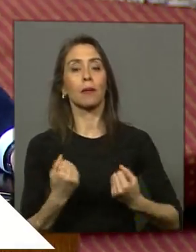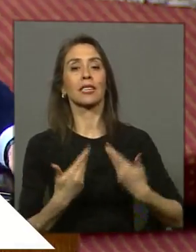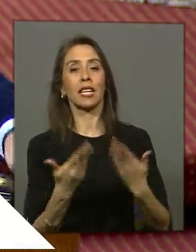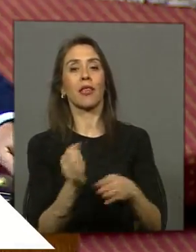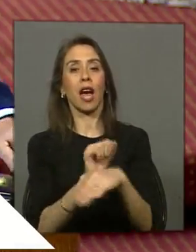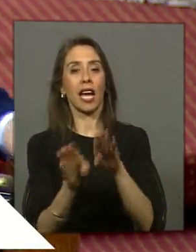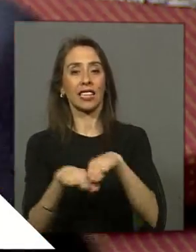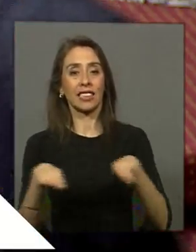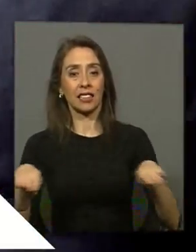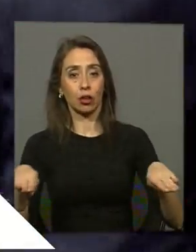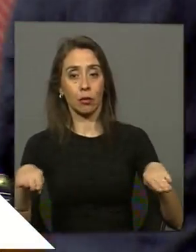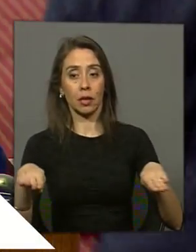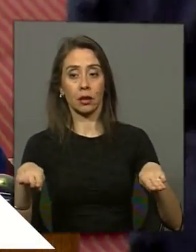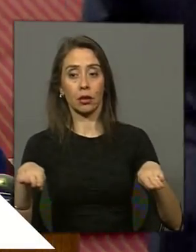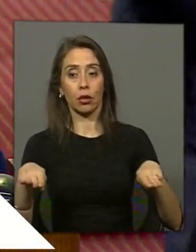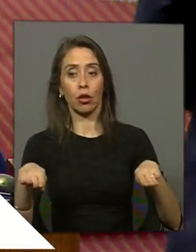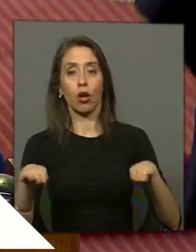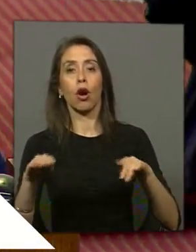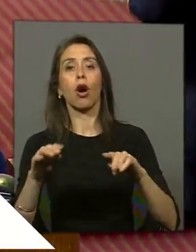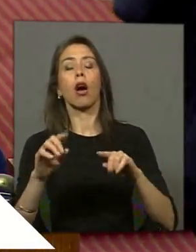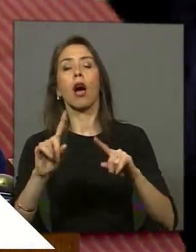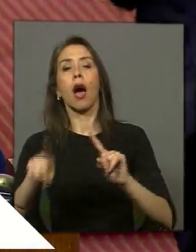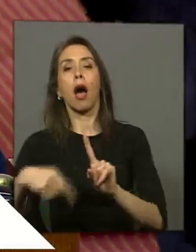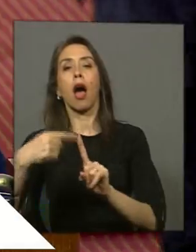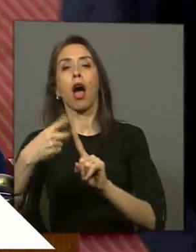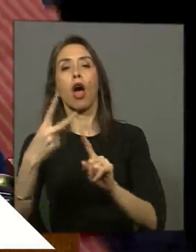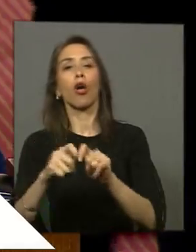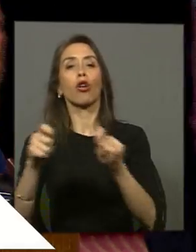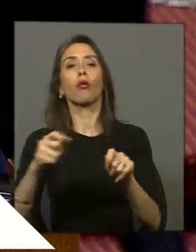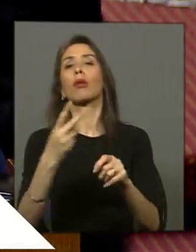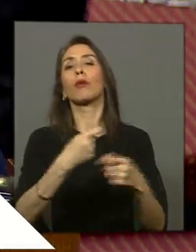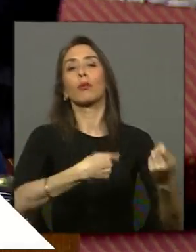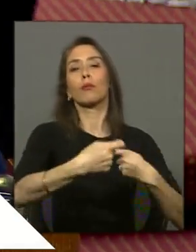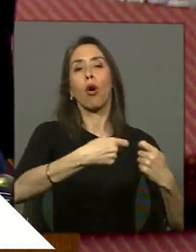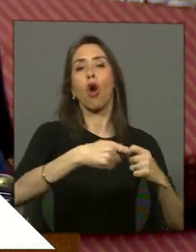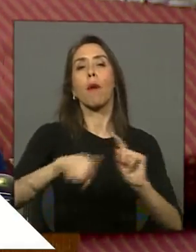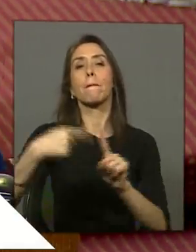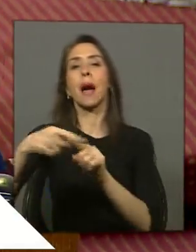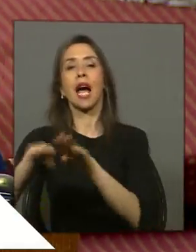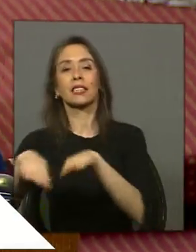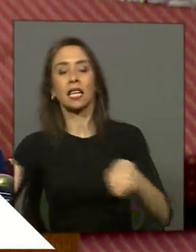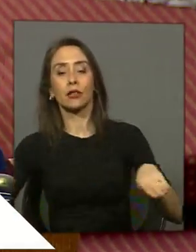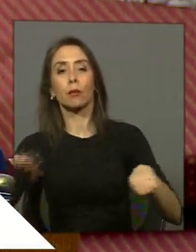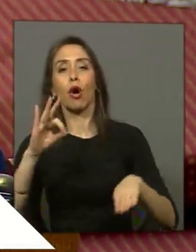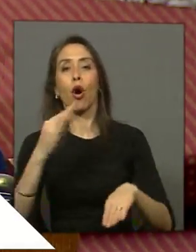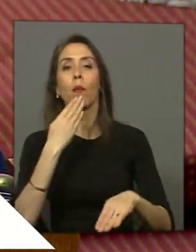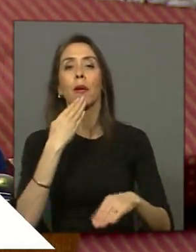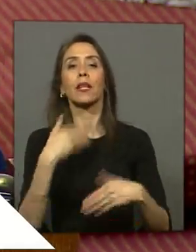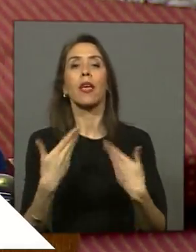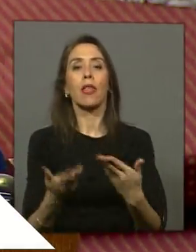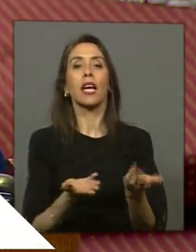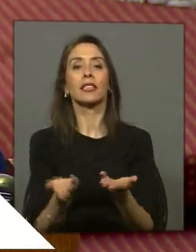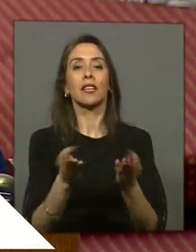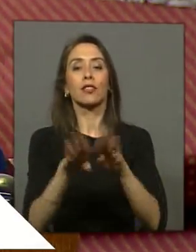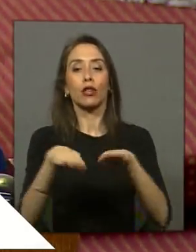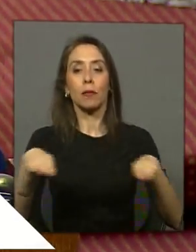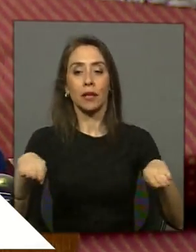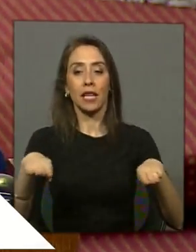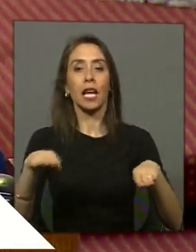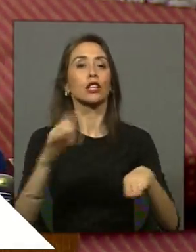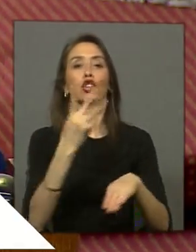de estacionamiento de accesorios o anexos que es la intención del proyecto o también a los proveedores de estacionamiento como giro